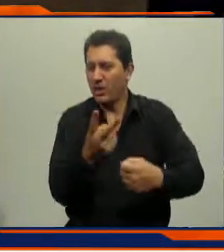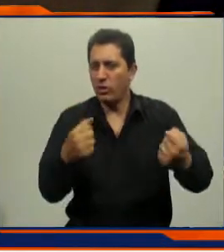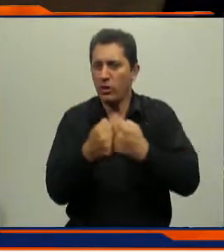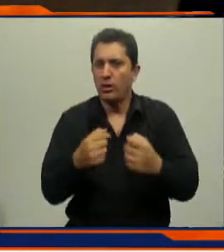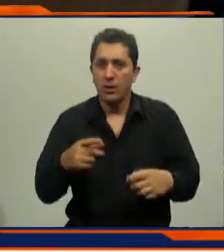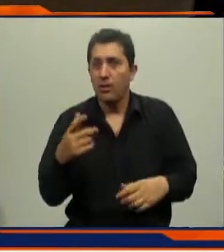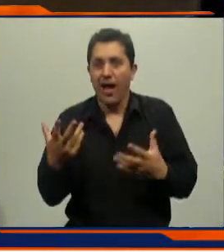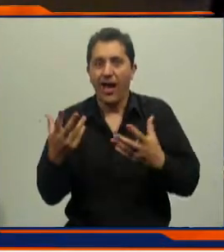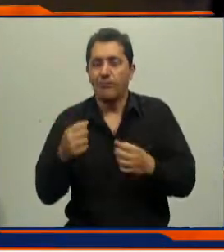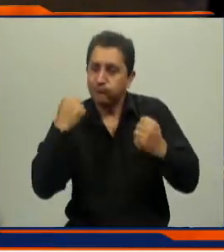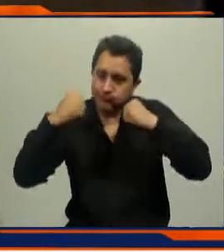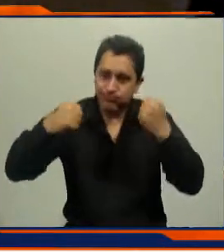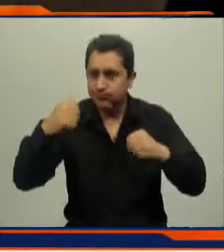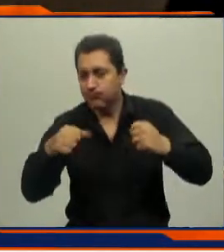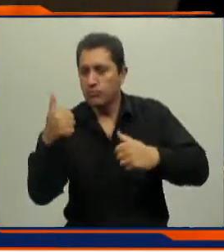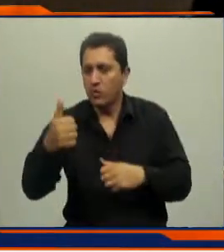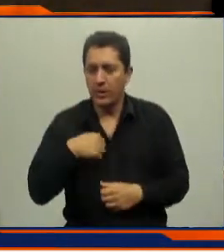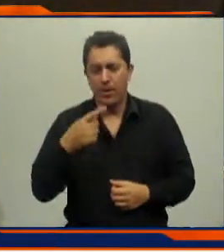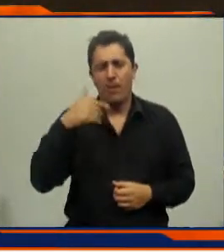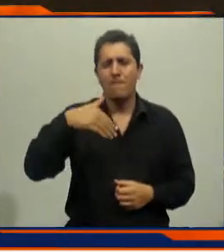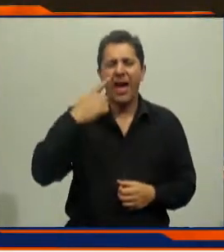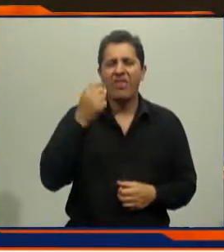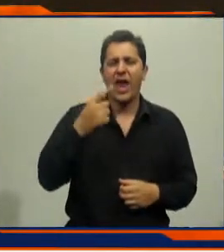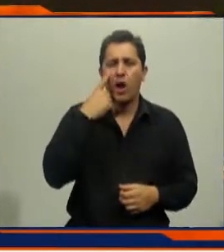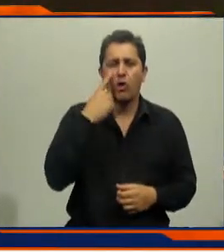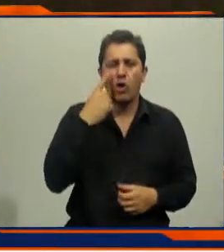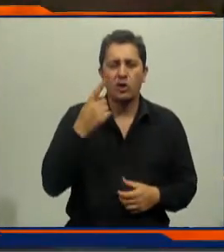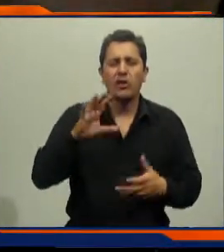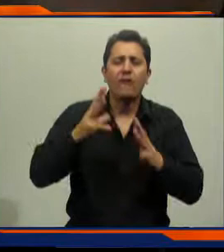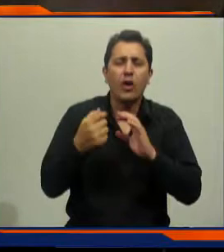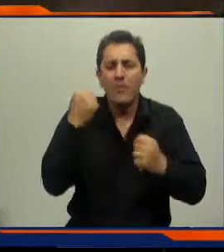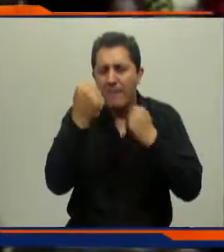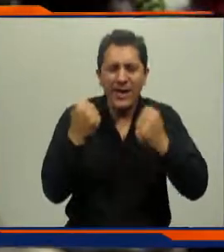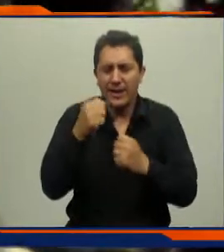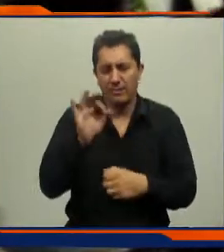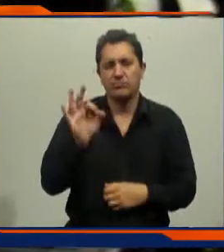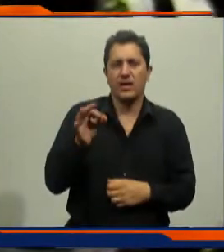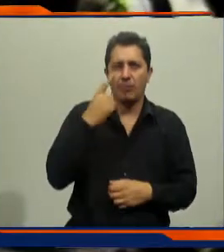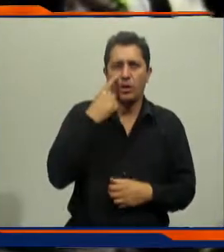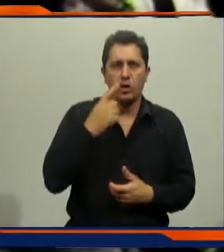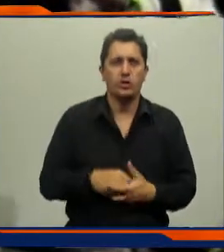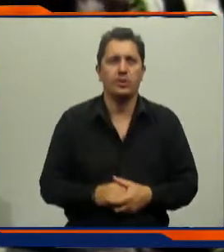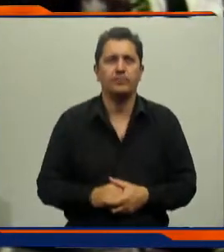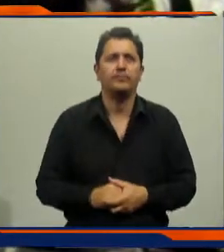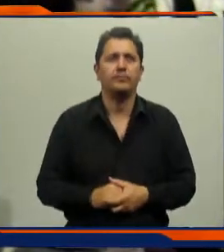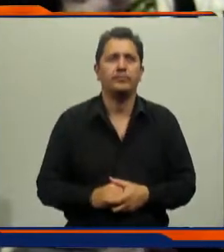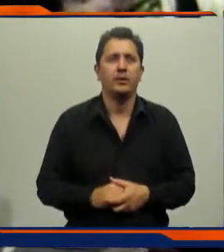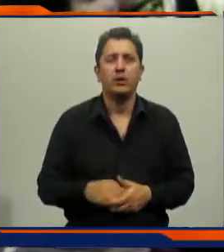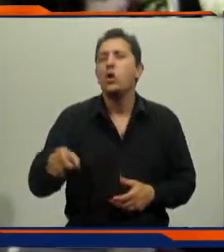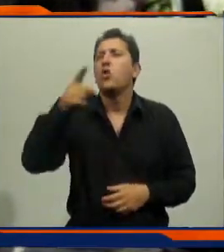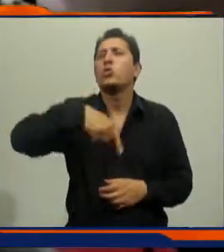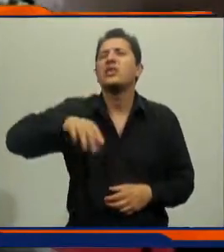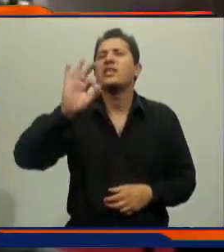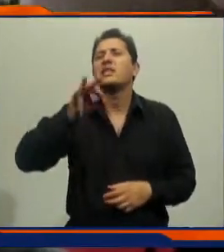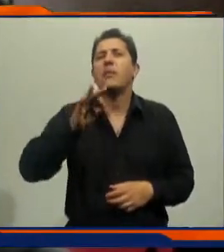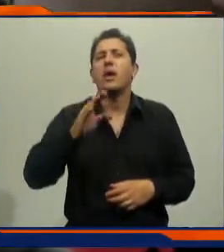buen sparring. Yo conozco muy bien al chino y cómo puede pelear y todo, ya lo conocemos. Usted sabe que en el boxeo no hay